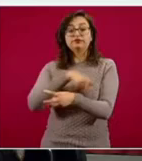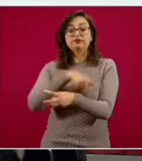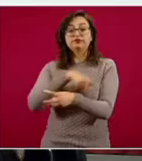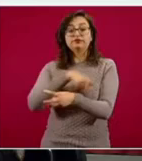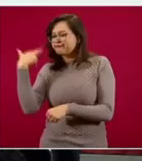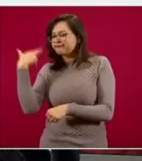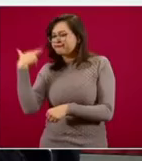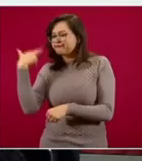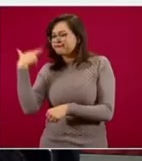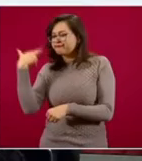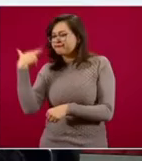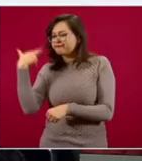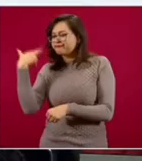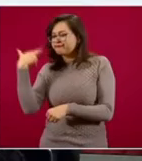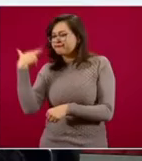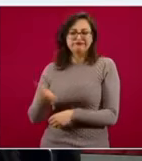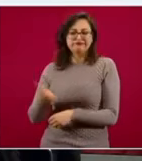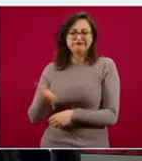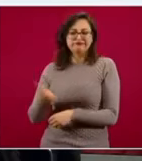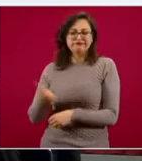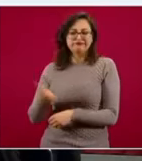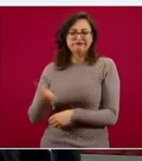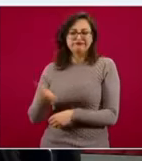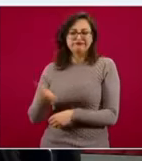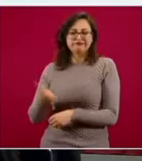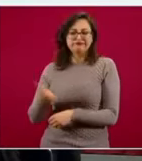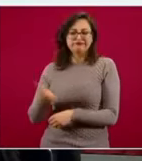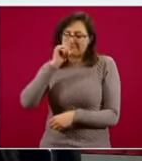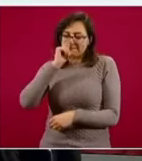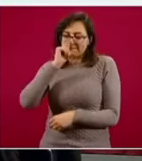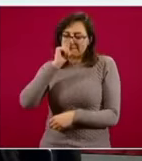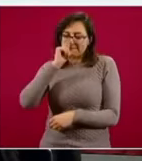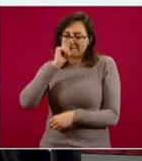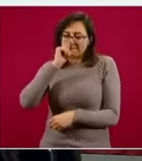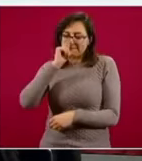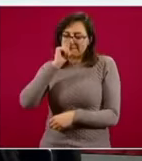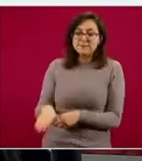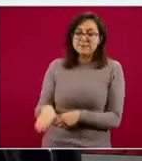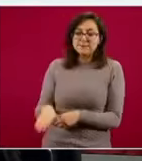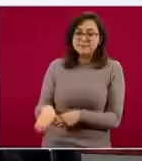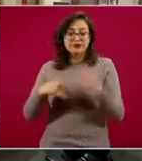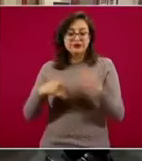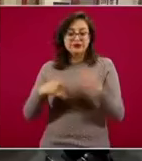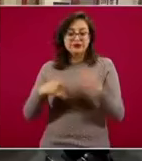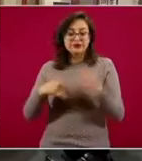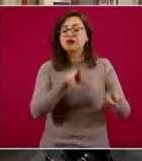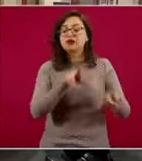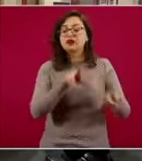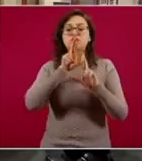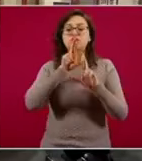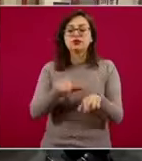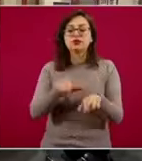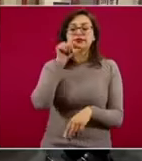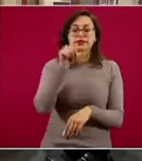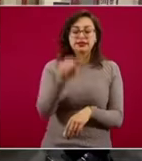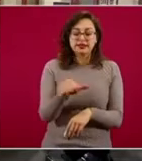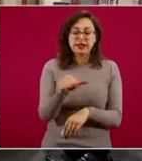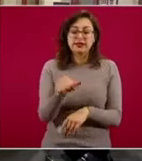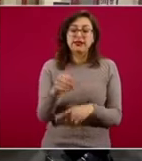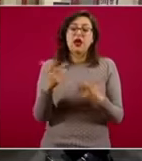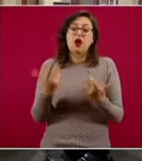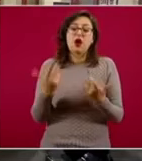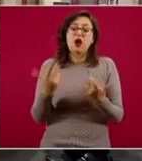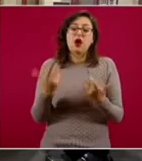epidemiológica cuando es una persona que lamentablemente ha fallecido, no tenía todavía el resultado de su prueba o no había